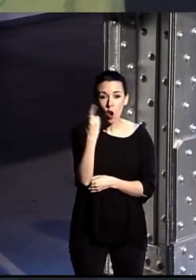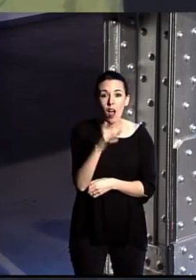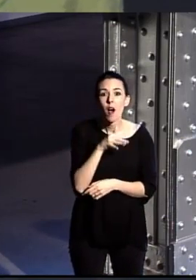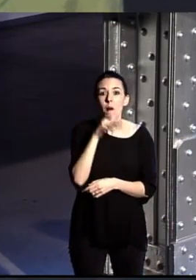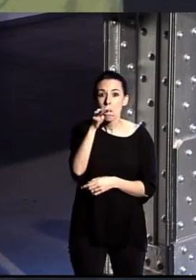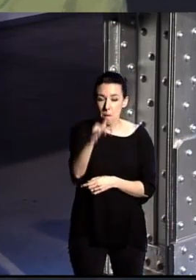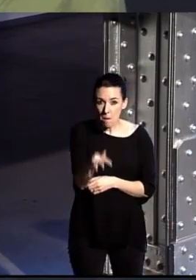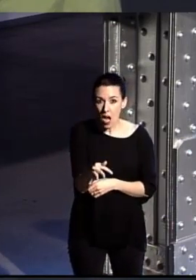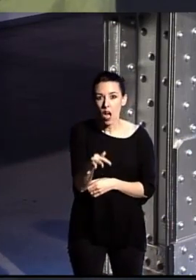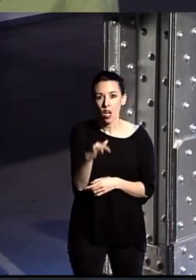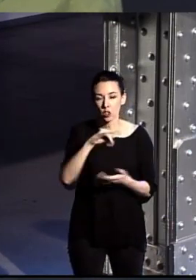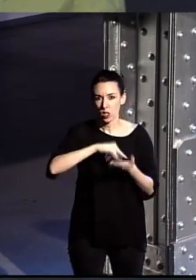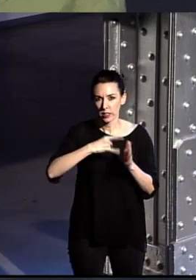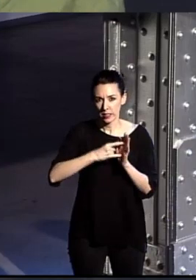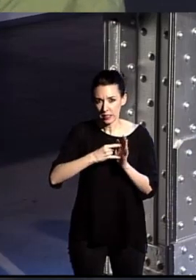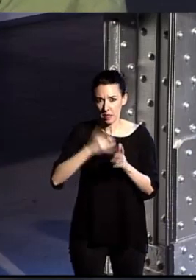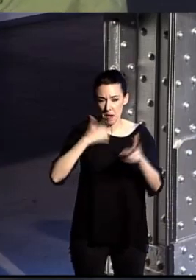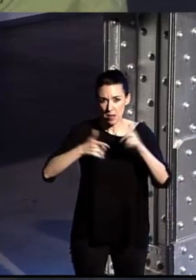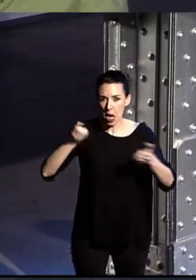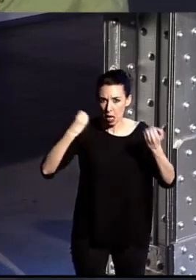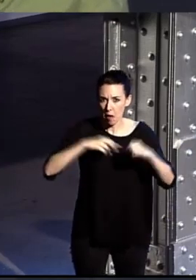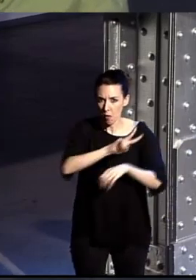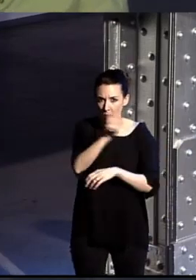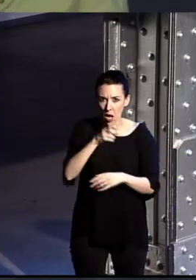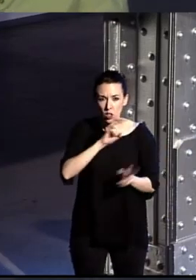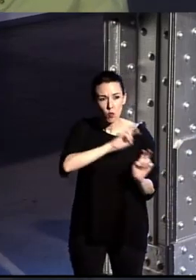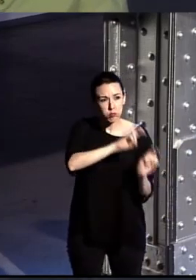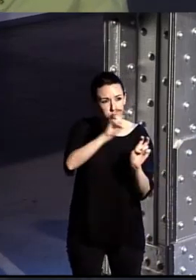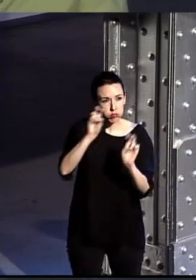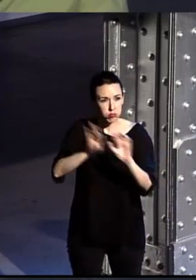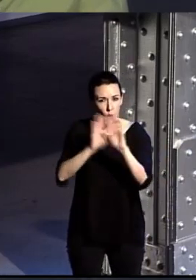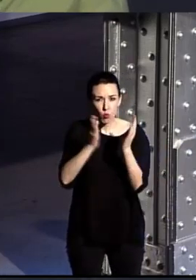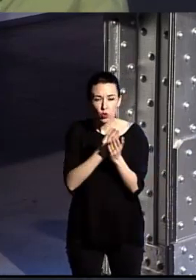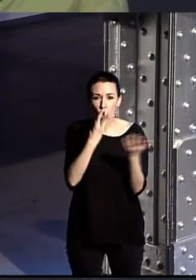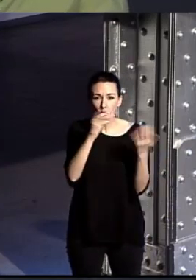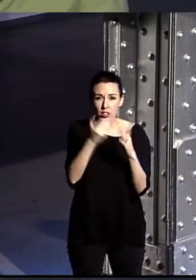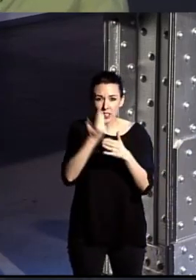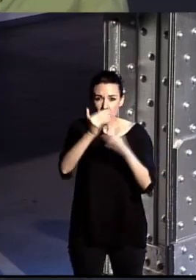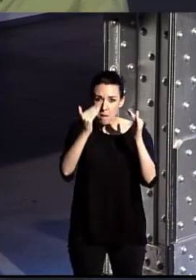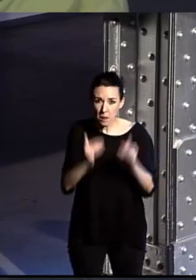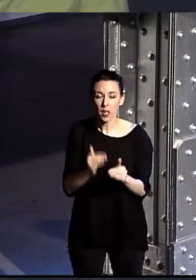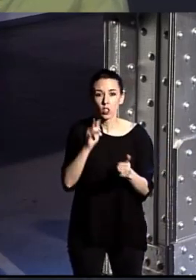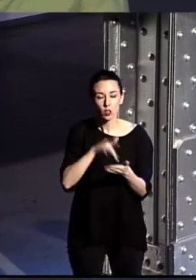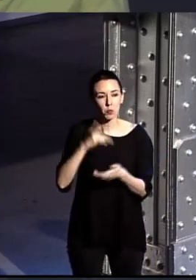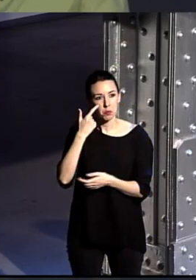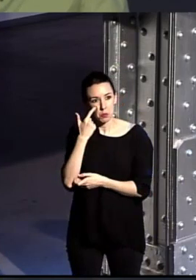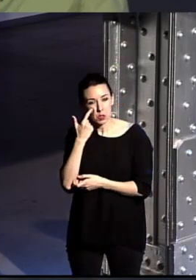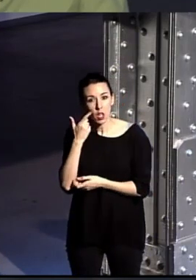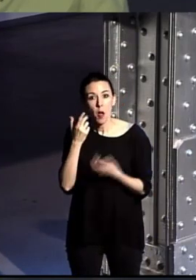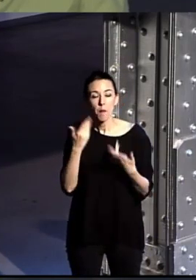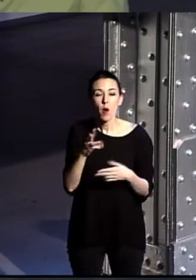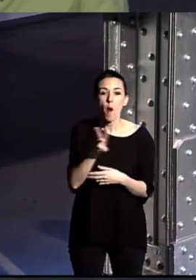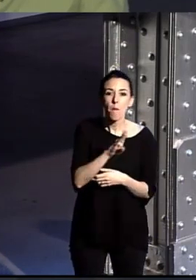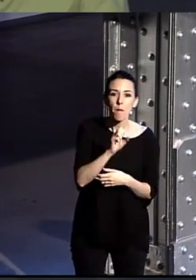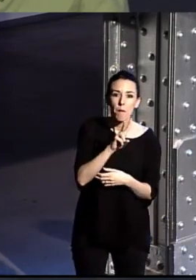además con un sistema de viaje muy práctico pudiese recorrer el mundo en menos de 80 días. Entonces él se hace eco de eso. Pero en el caso de